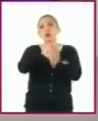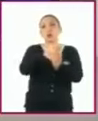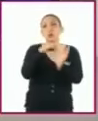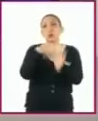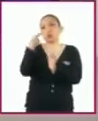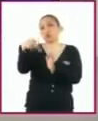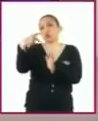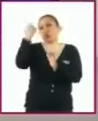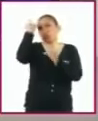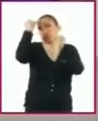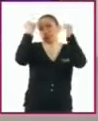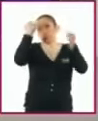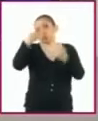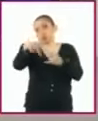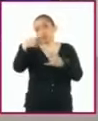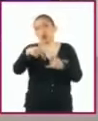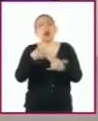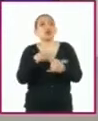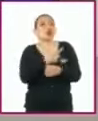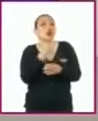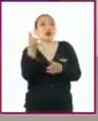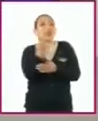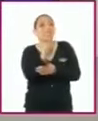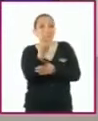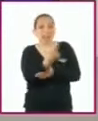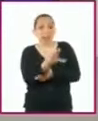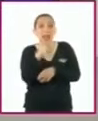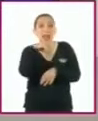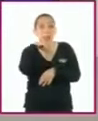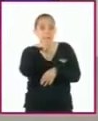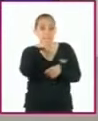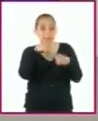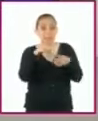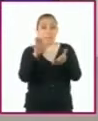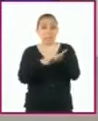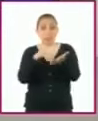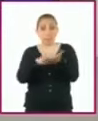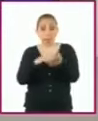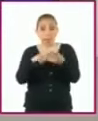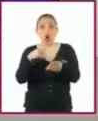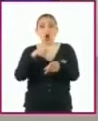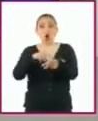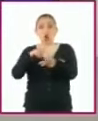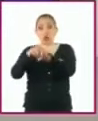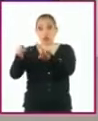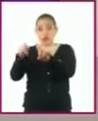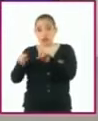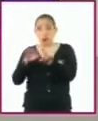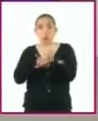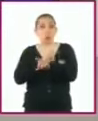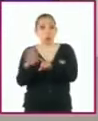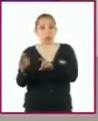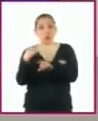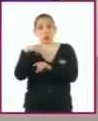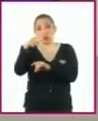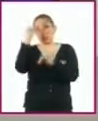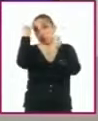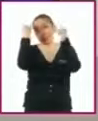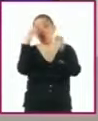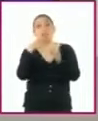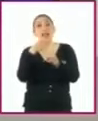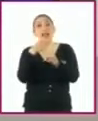volar su imaginación. Para ello solo necesitan lápiz, papel, colores, o pueden ponerse creativos y